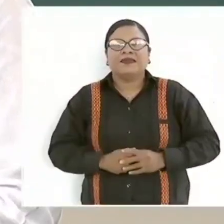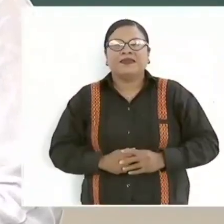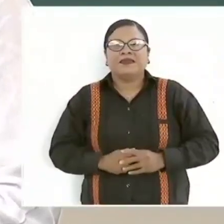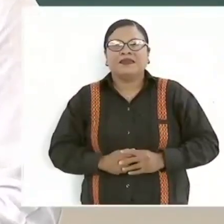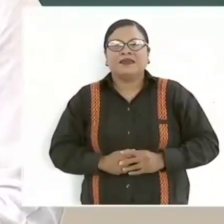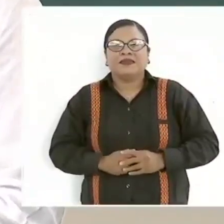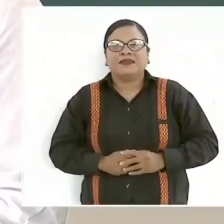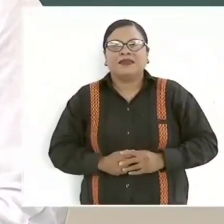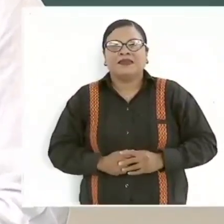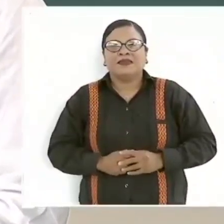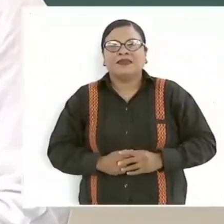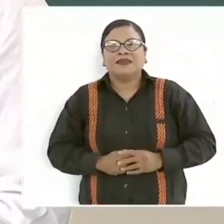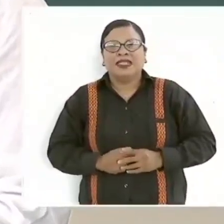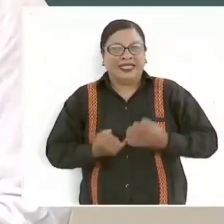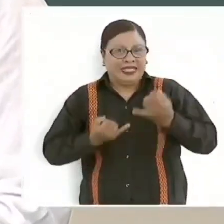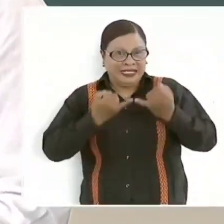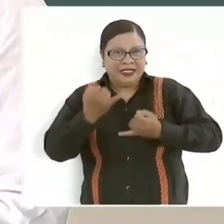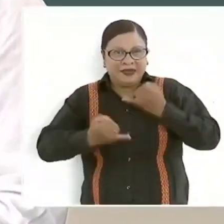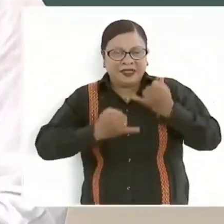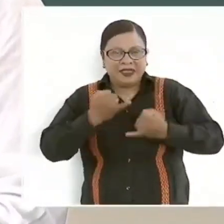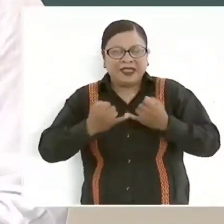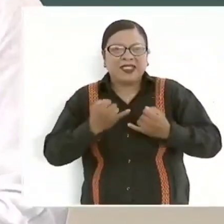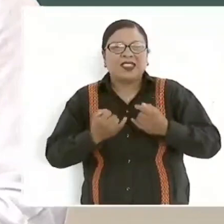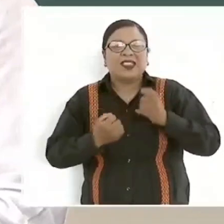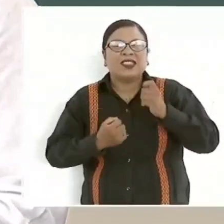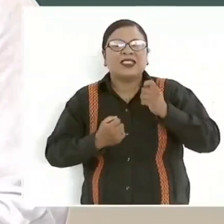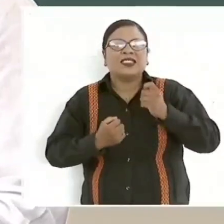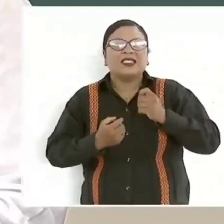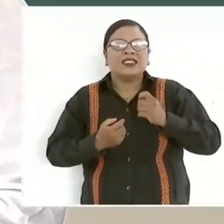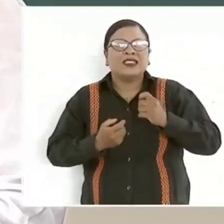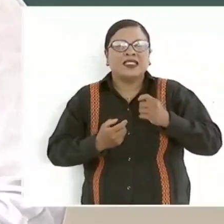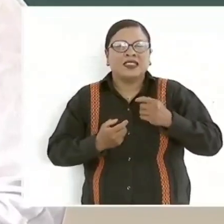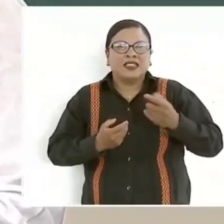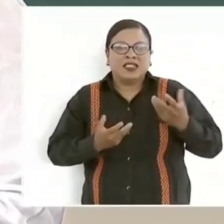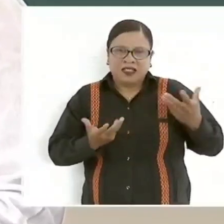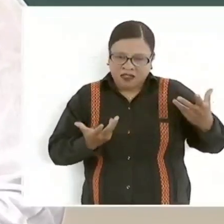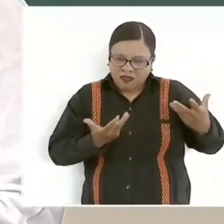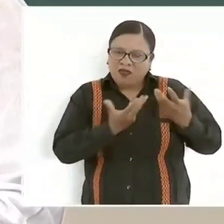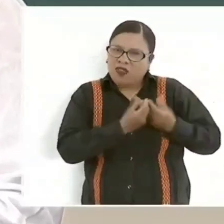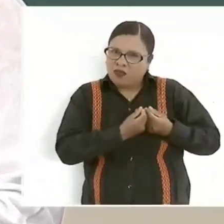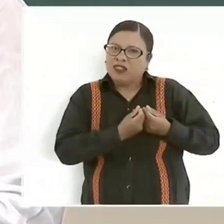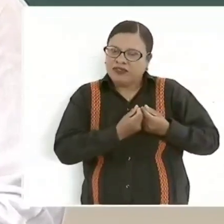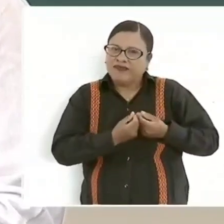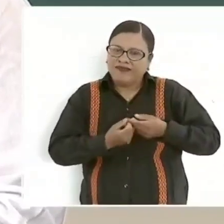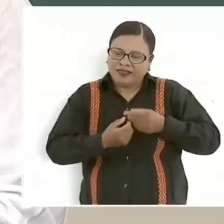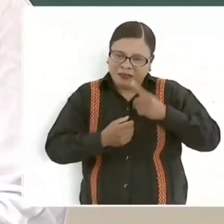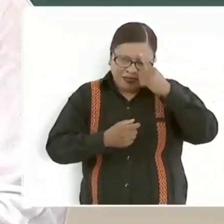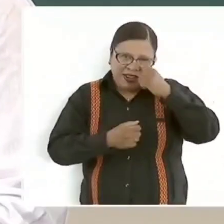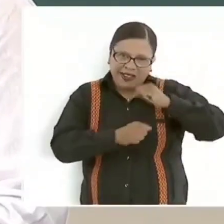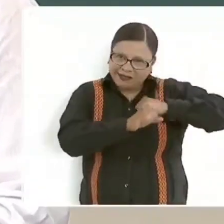Y estábamos jugando juegos de veterano y lo llevaron a él de refuerzo.